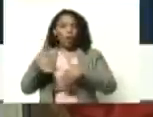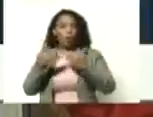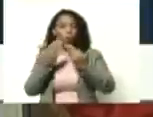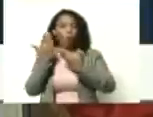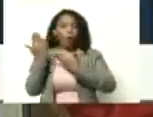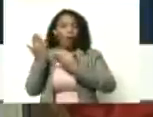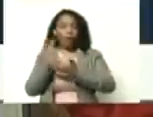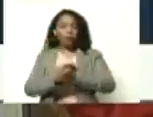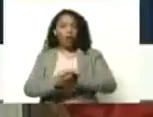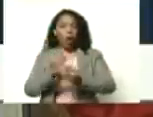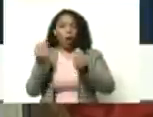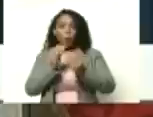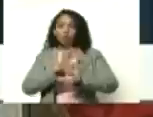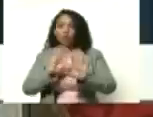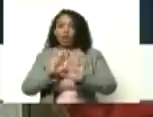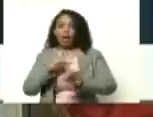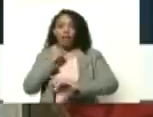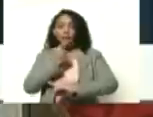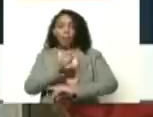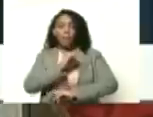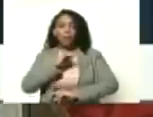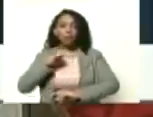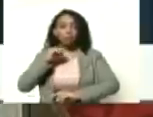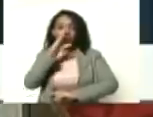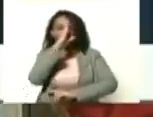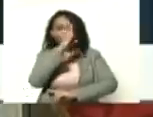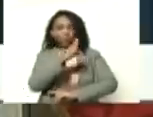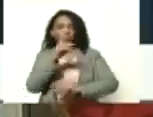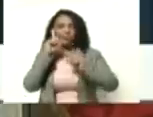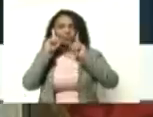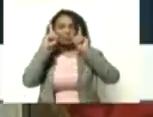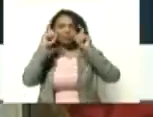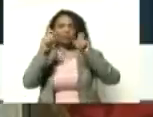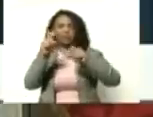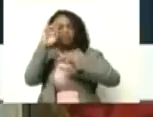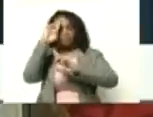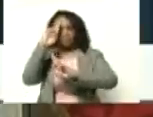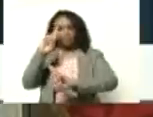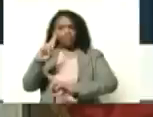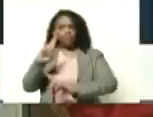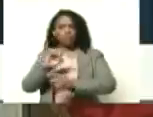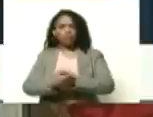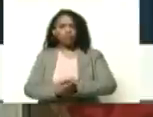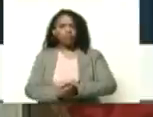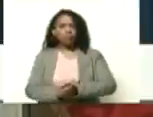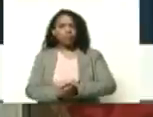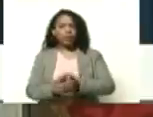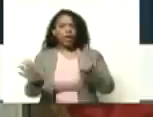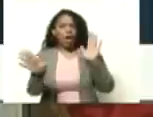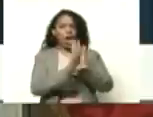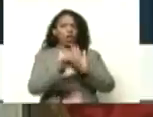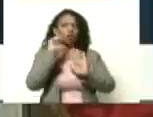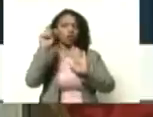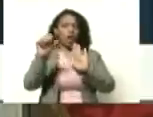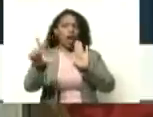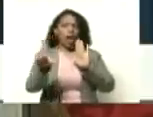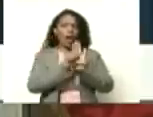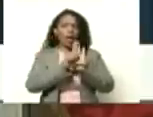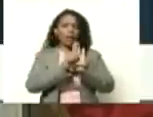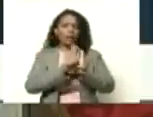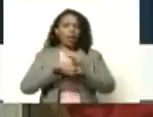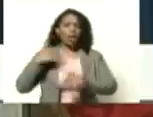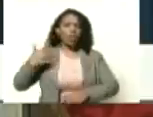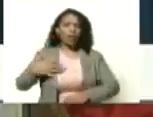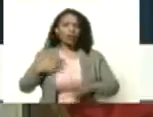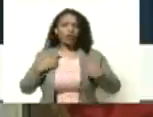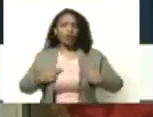como ya dijimos de forma personal y directa muy profesional muy respetuosa de la constitución y la ley en los derechos